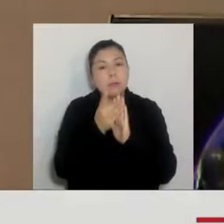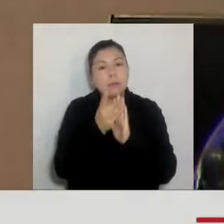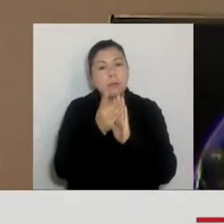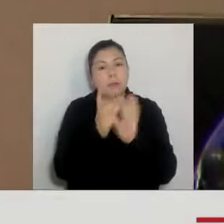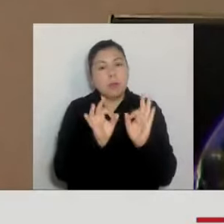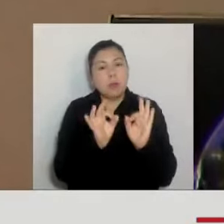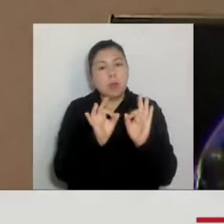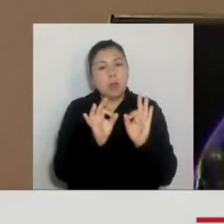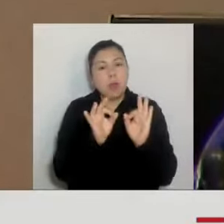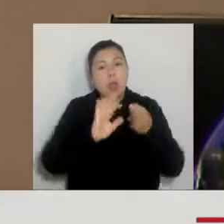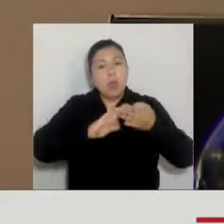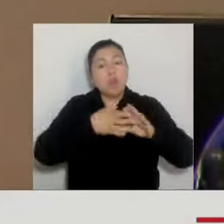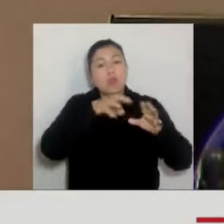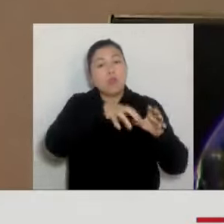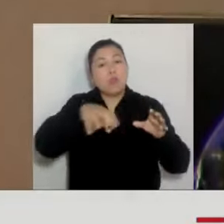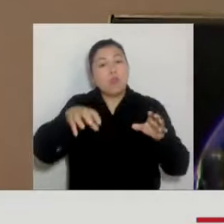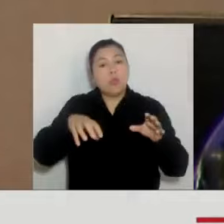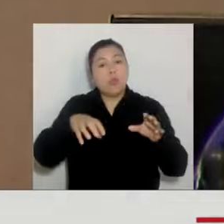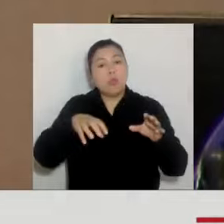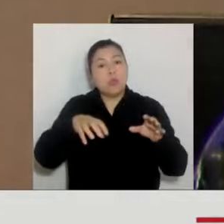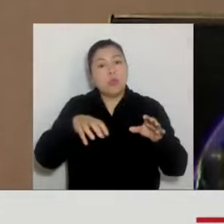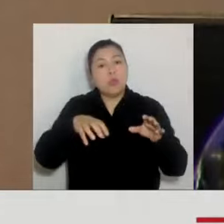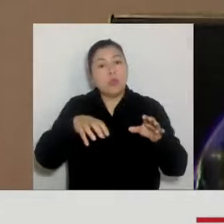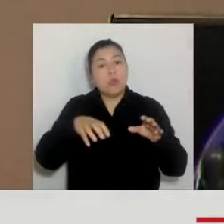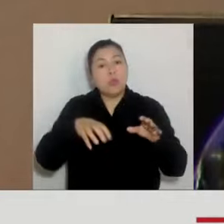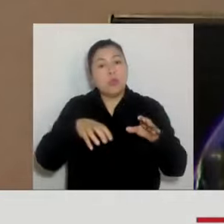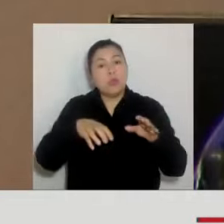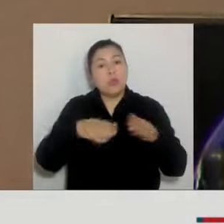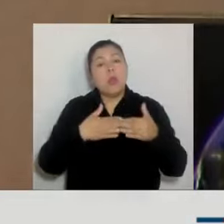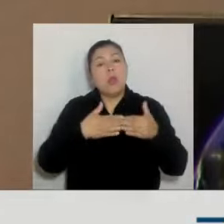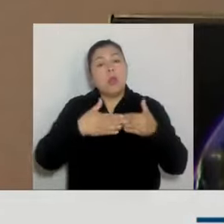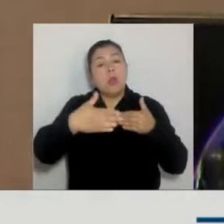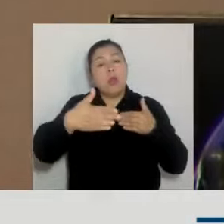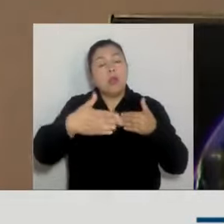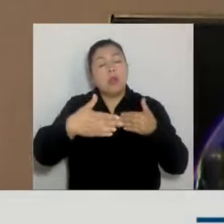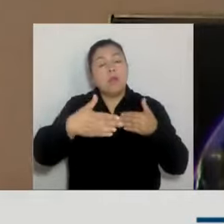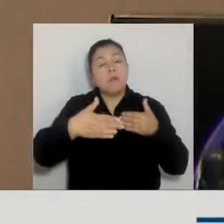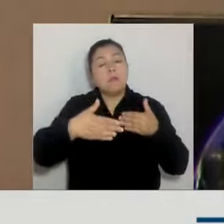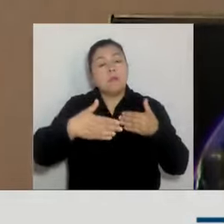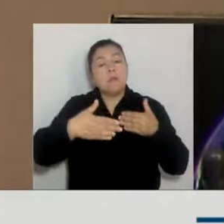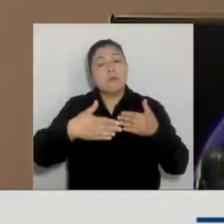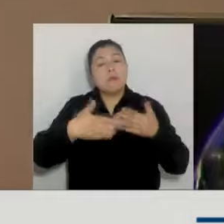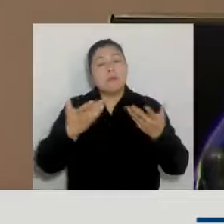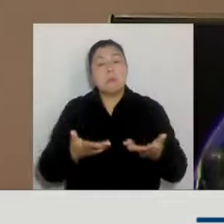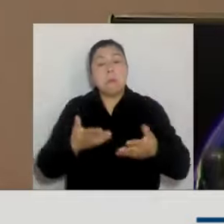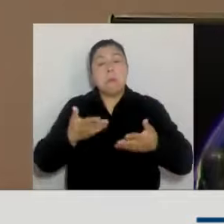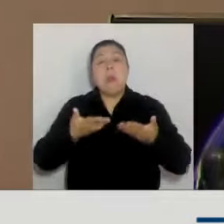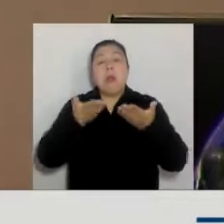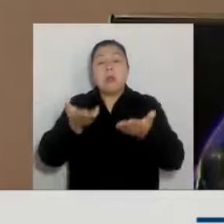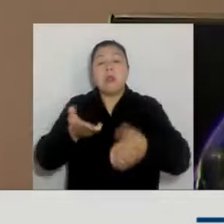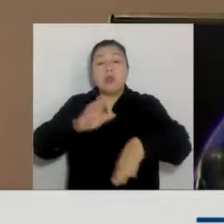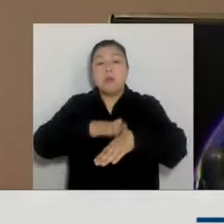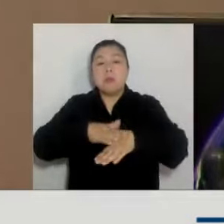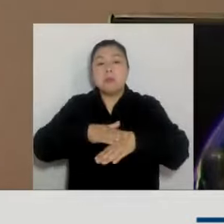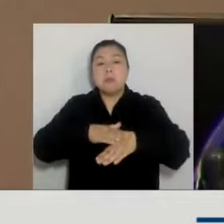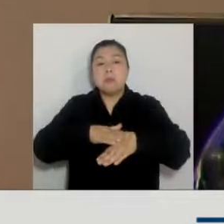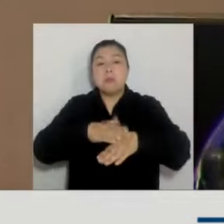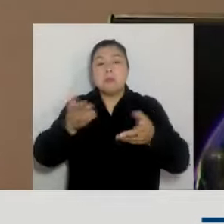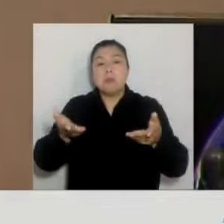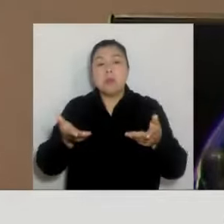comunidades al extender por la largos periodos de tiempo entregando en muchos casos permisos similares unos unas